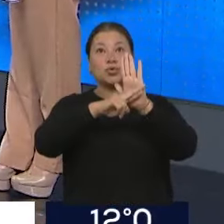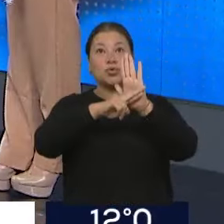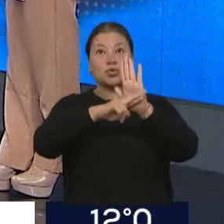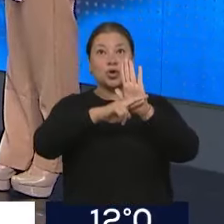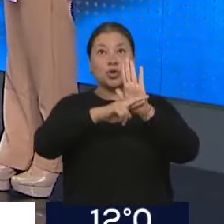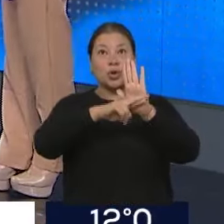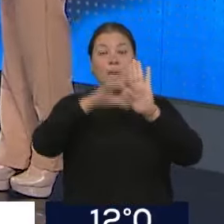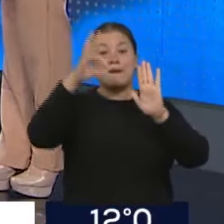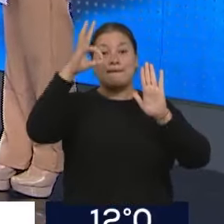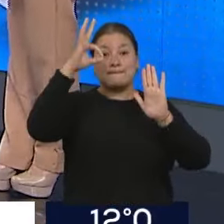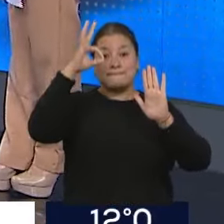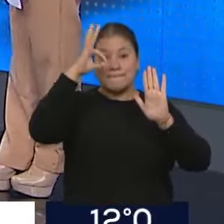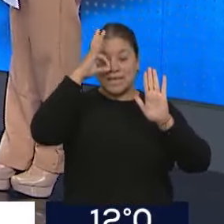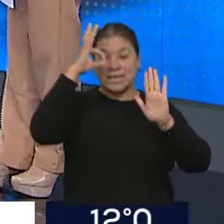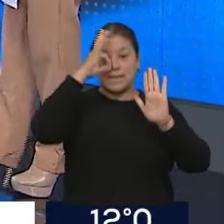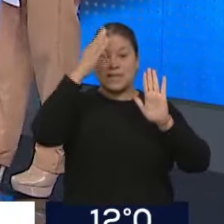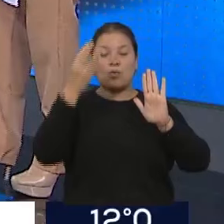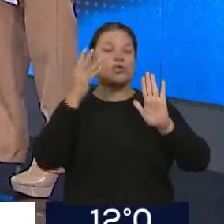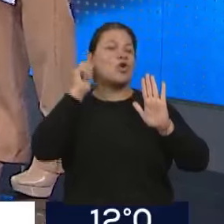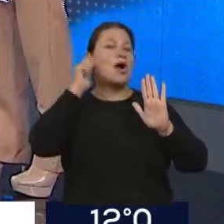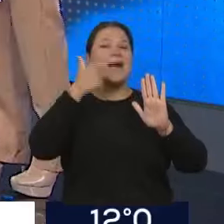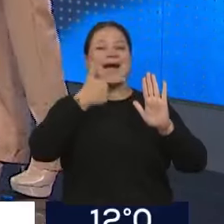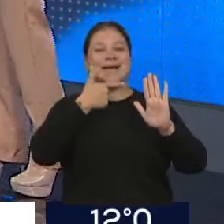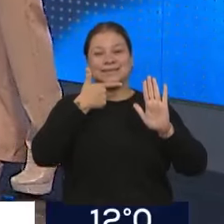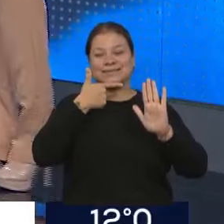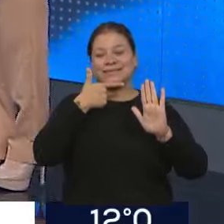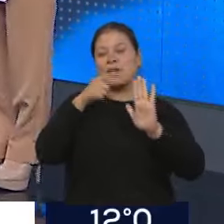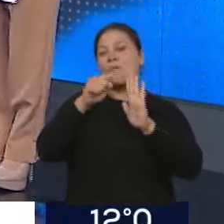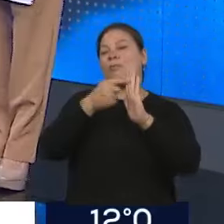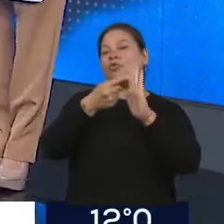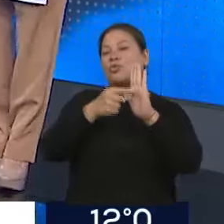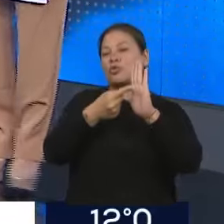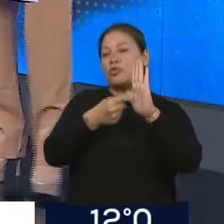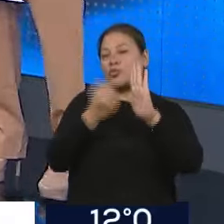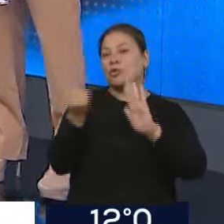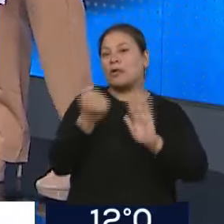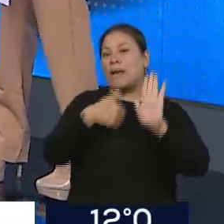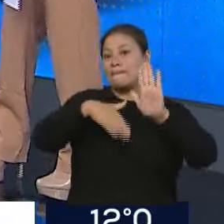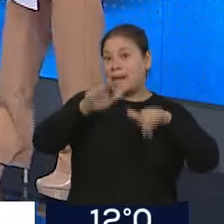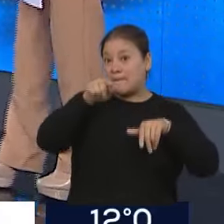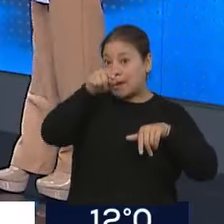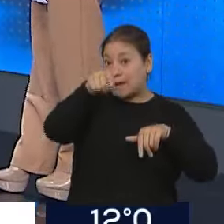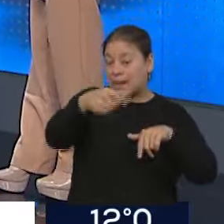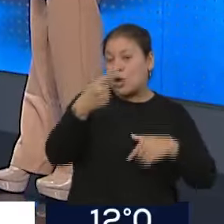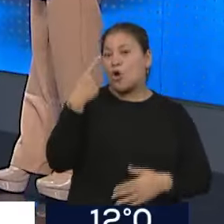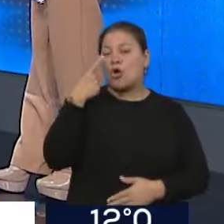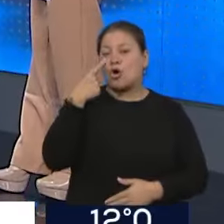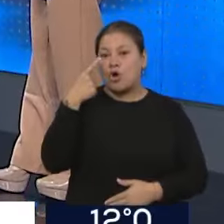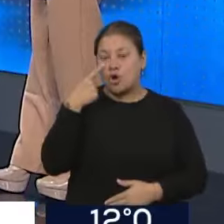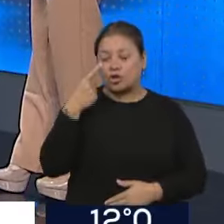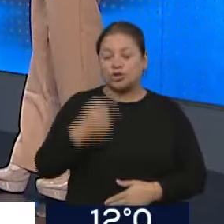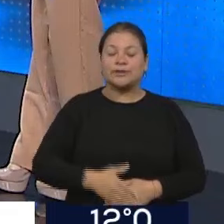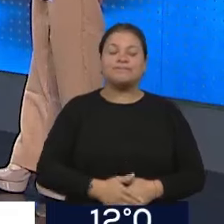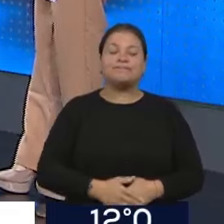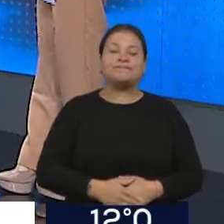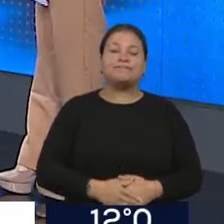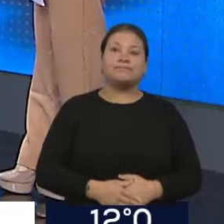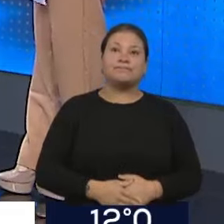224/2024 de Energas. Vamos a repasar algunos textuales, los más importantes para que vos tengas en cuenta la información práctica. Se van a mantener de esta